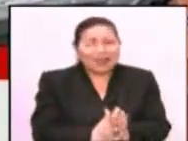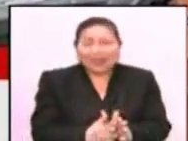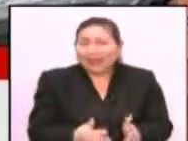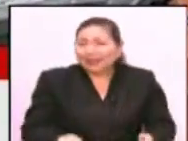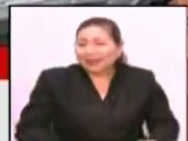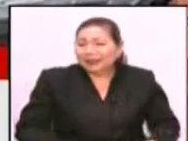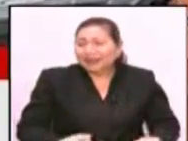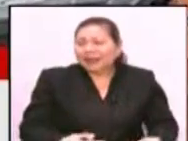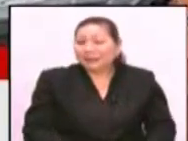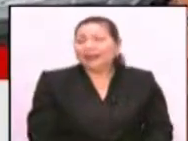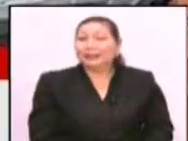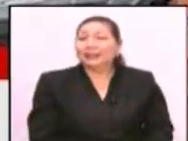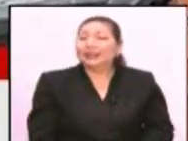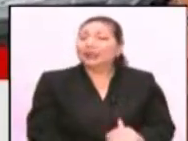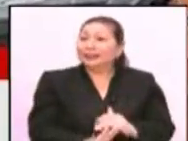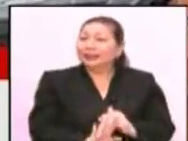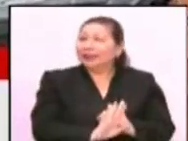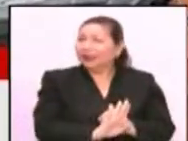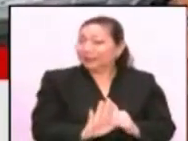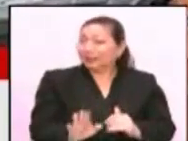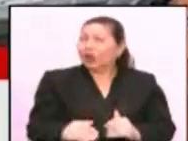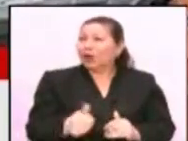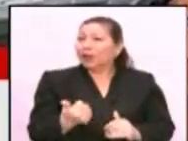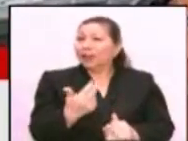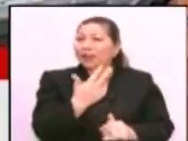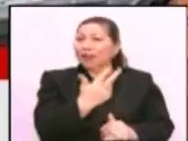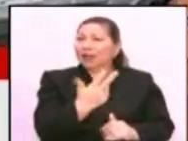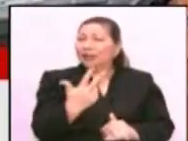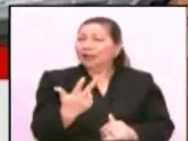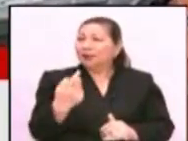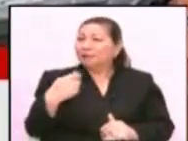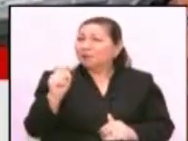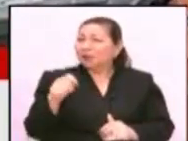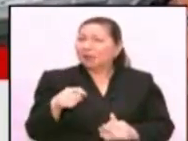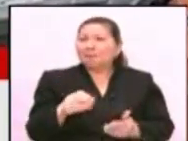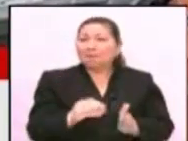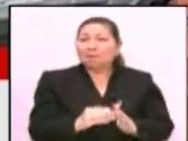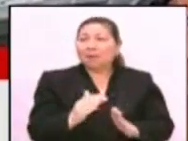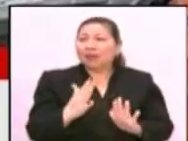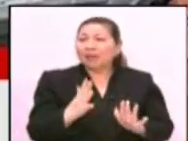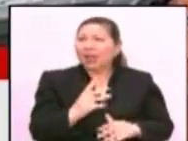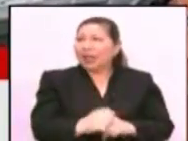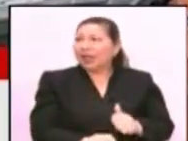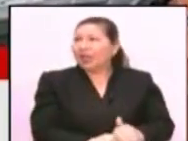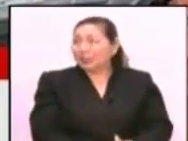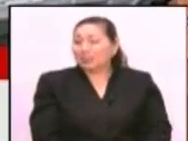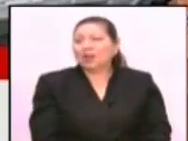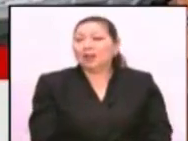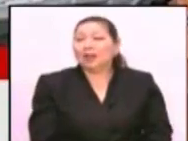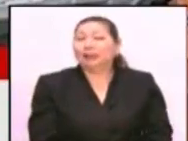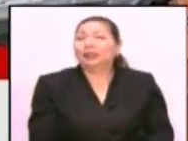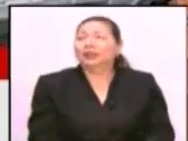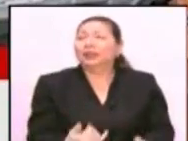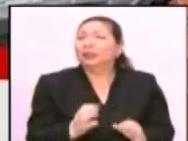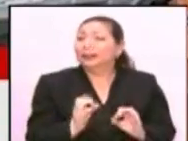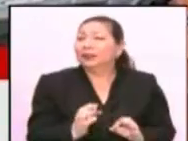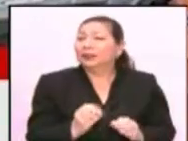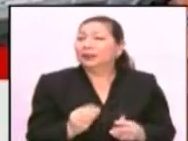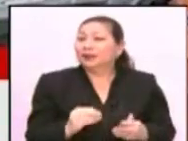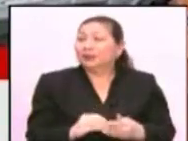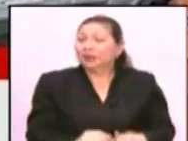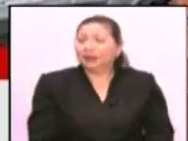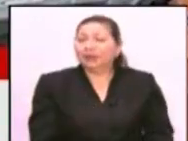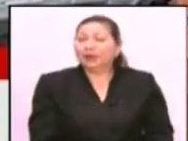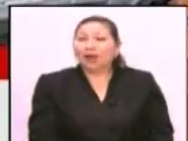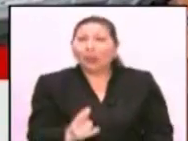eso. Bajo ellos hay otros 33% que tienen penas mayores a 10 años. Y acá están casi siempre los delitos